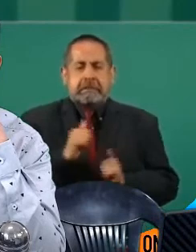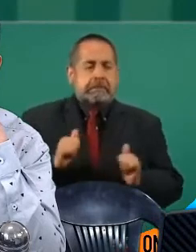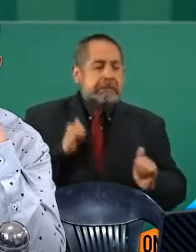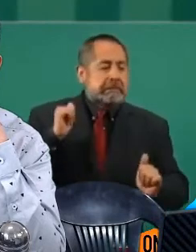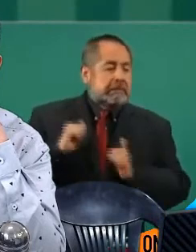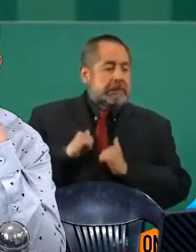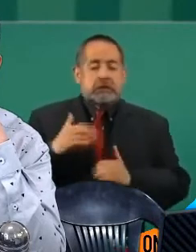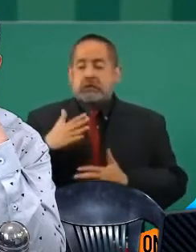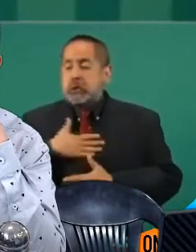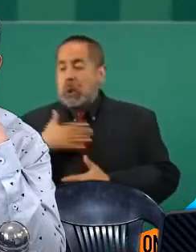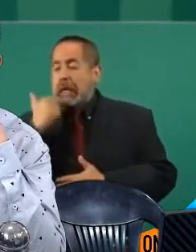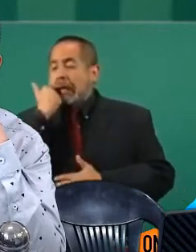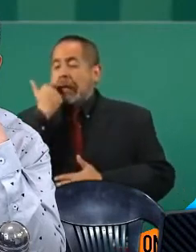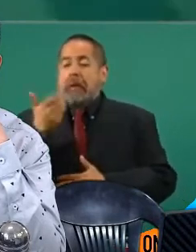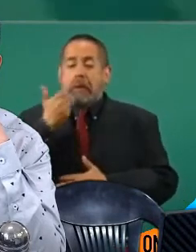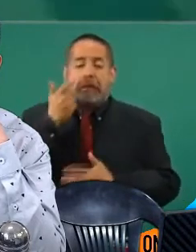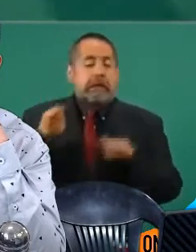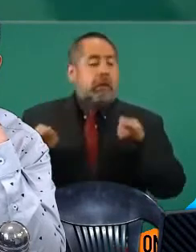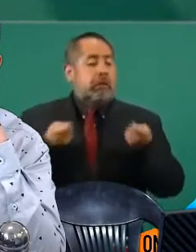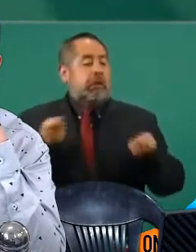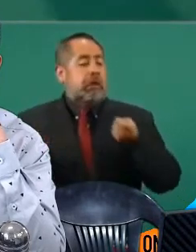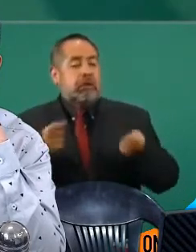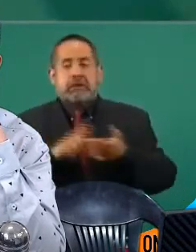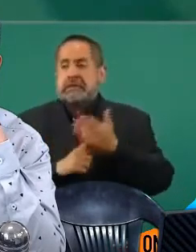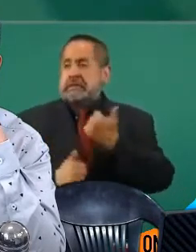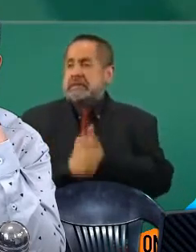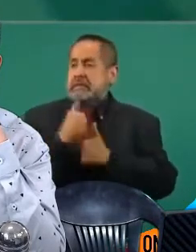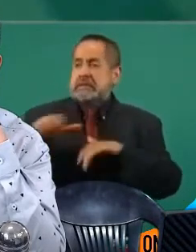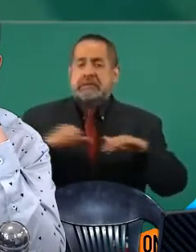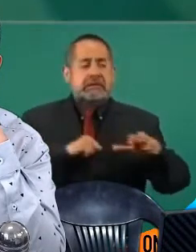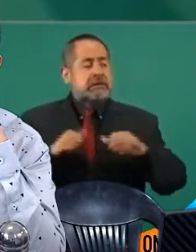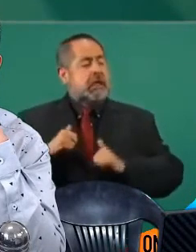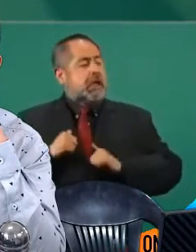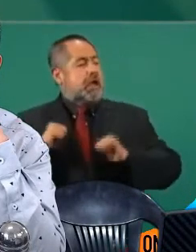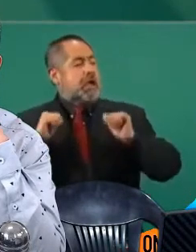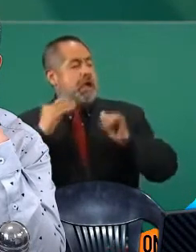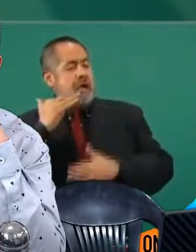el cargo, la lucha del poder por el poder.